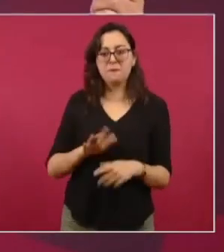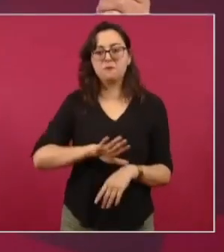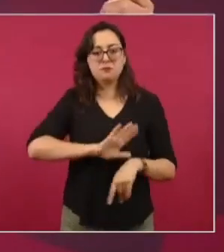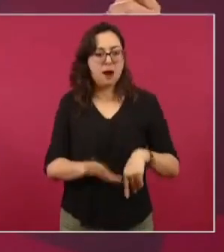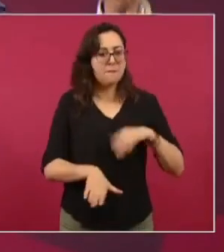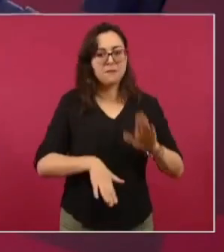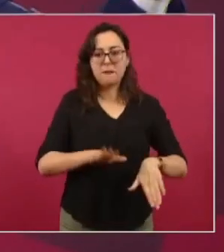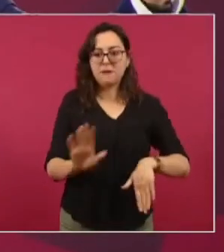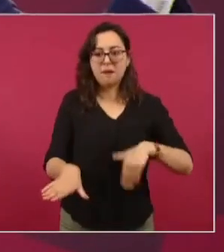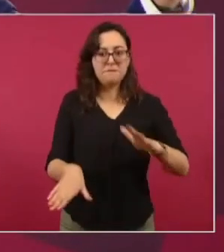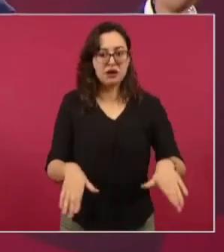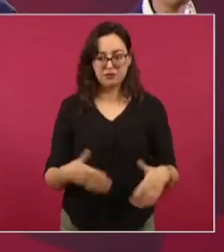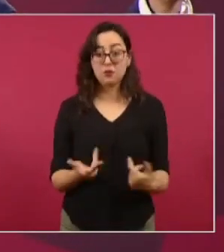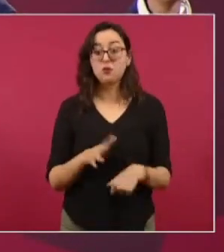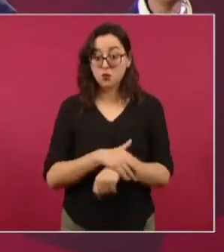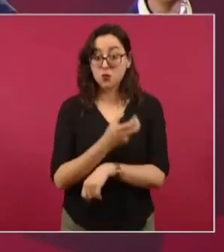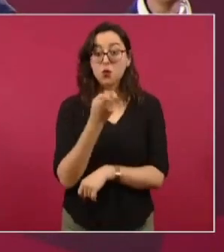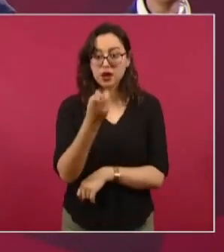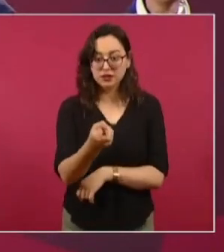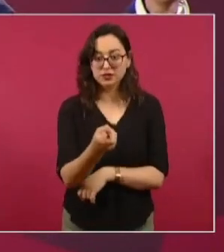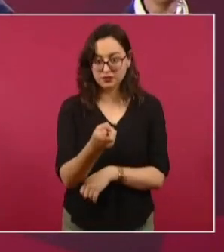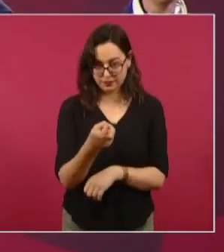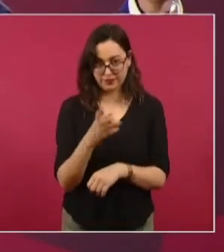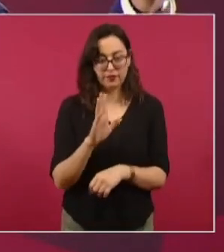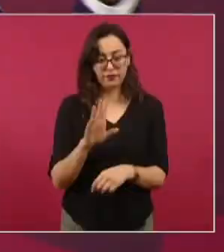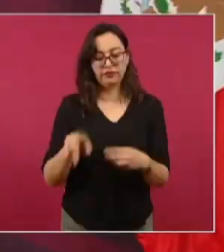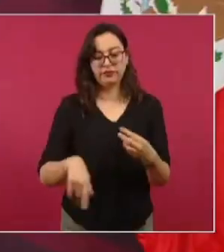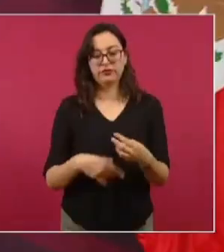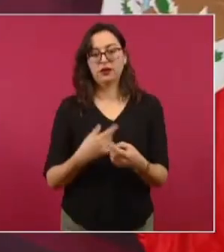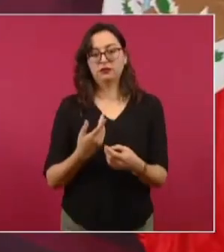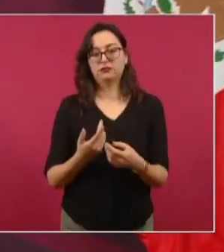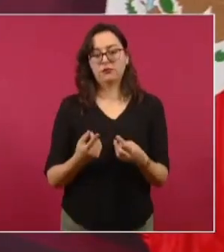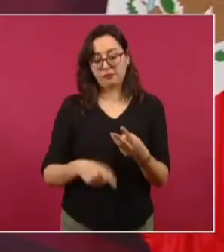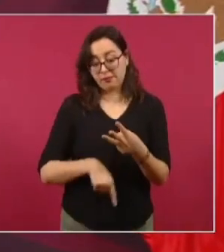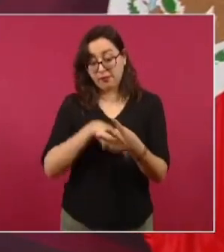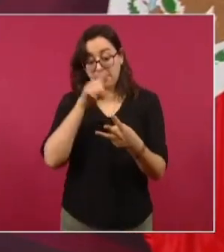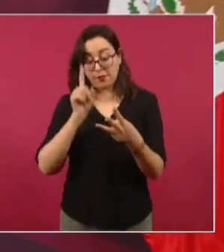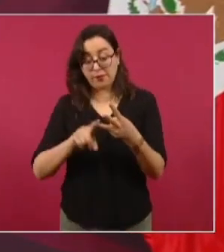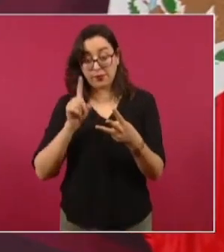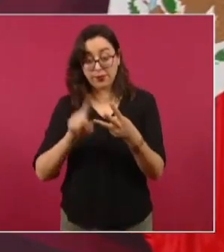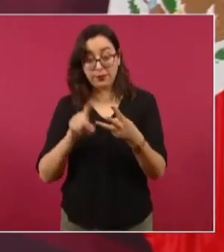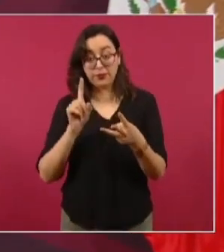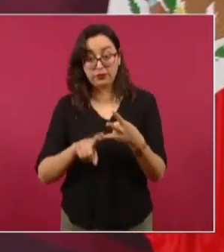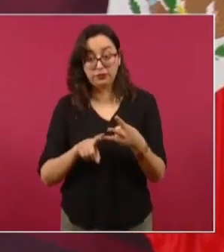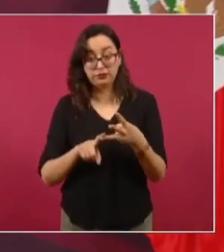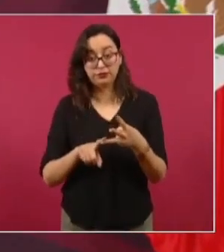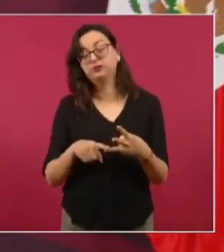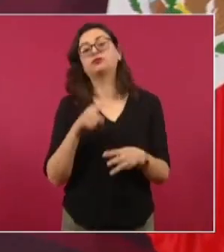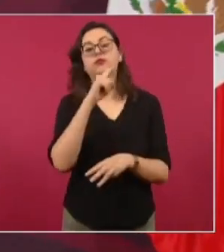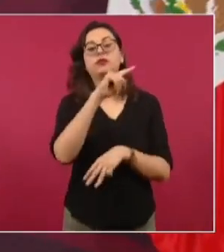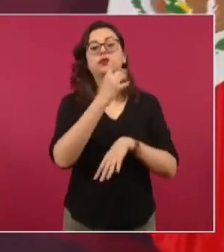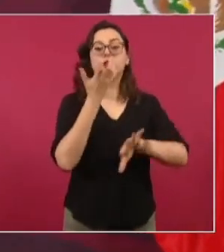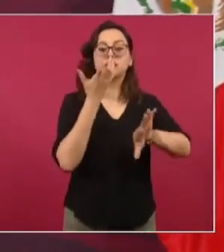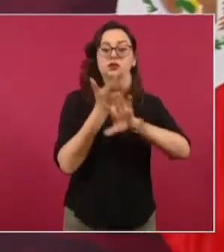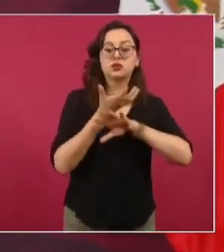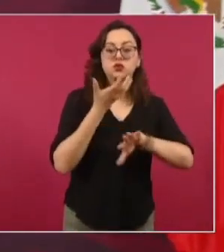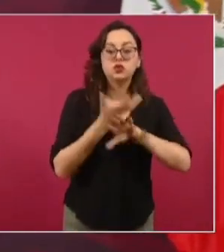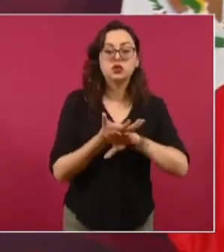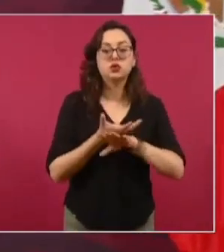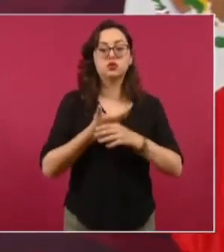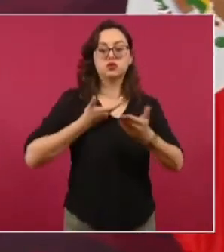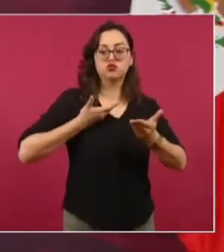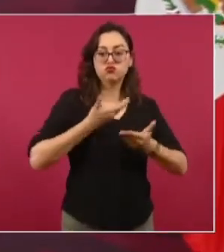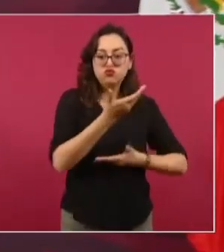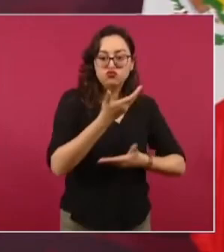ayudar a Estados Unidos para que se